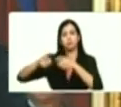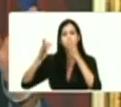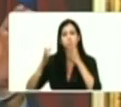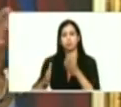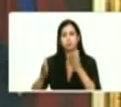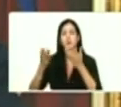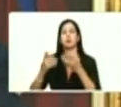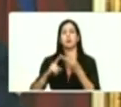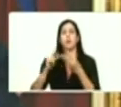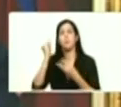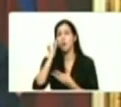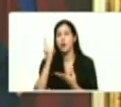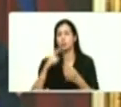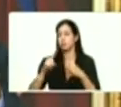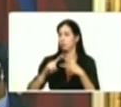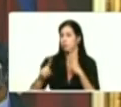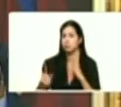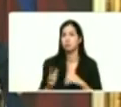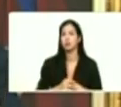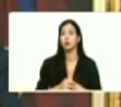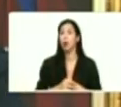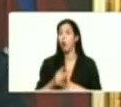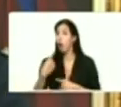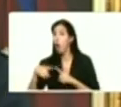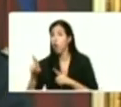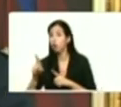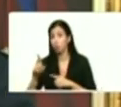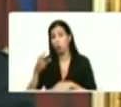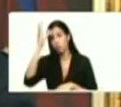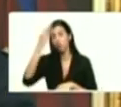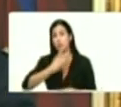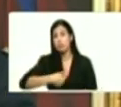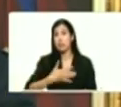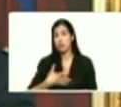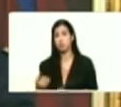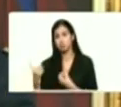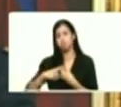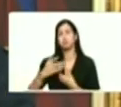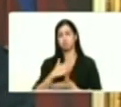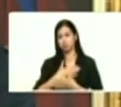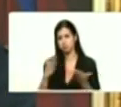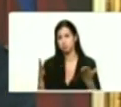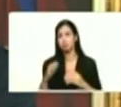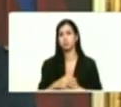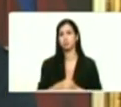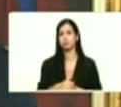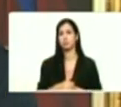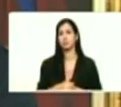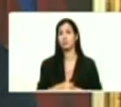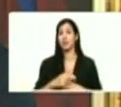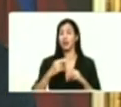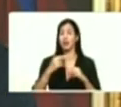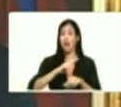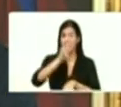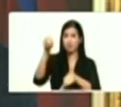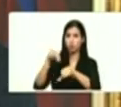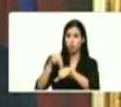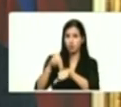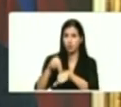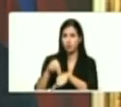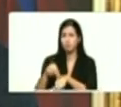y cualquier otro consejo presidencial que solicite su participación no solo a nivel nacional para